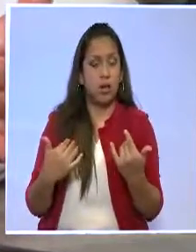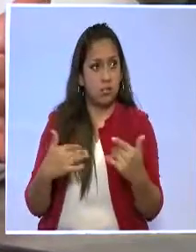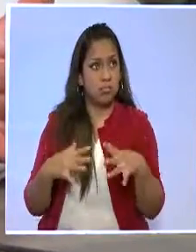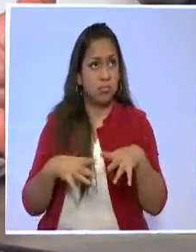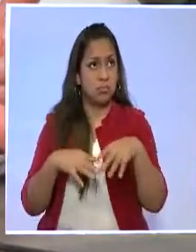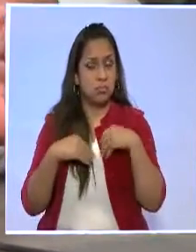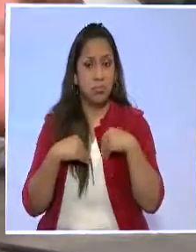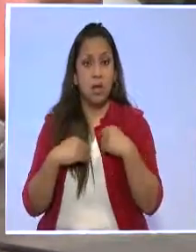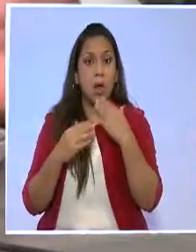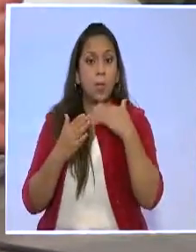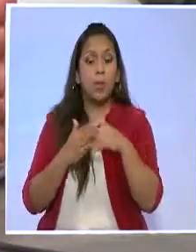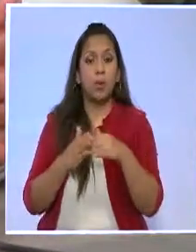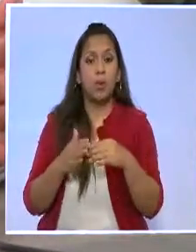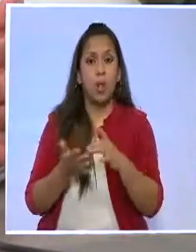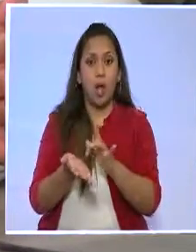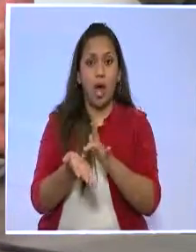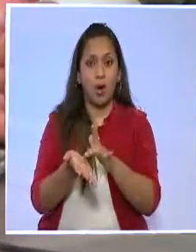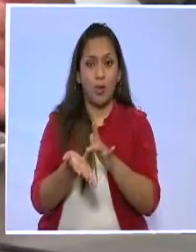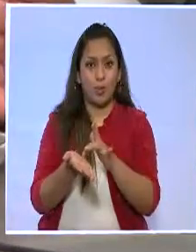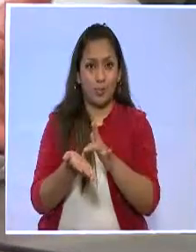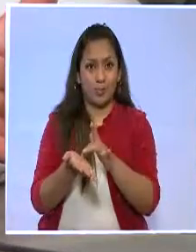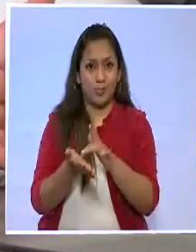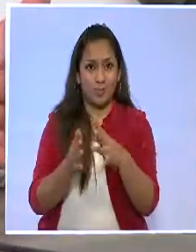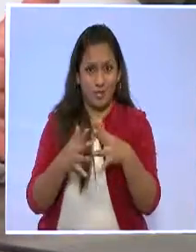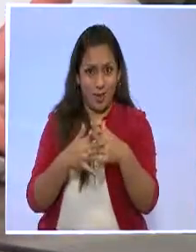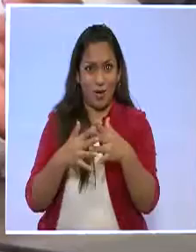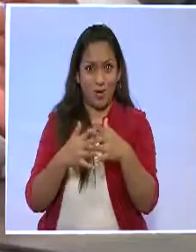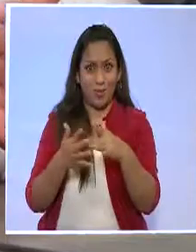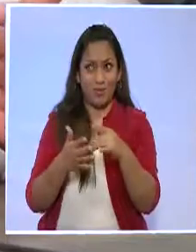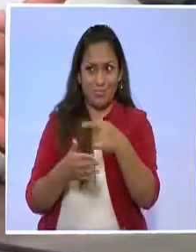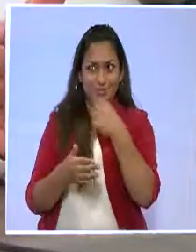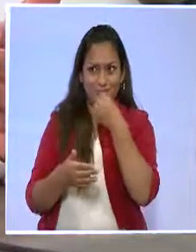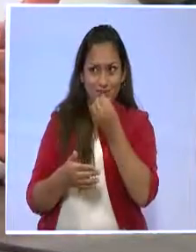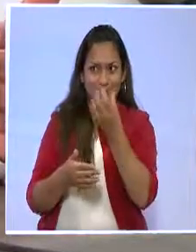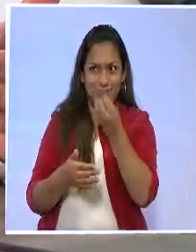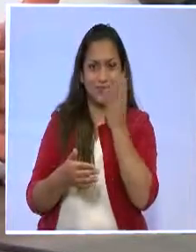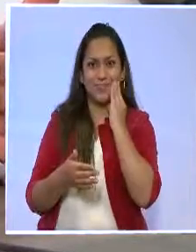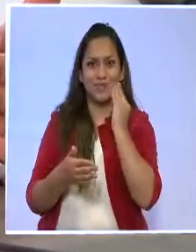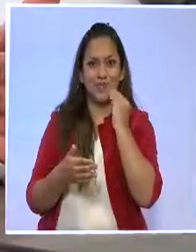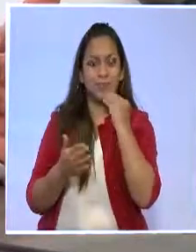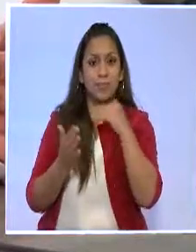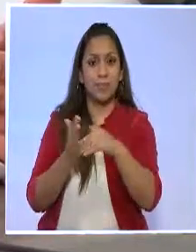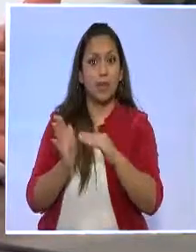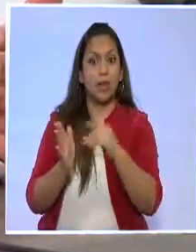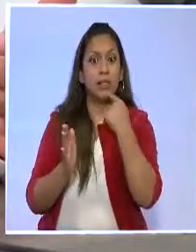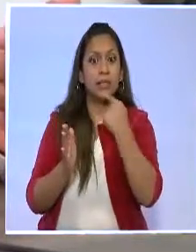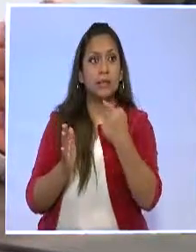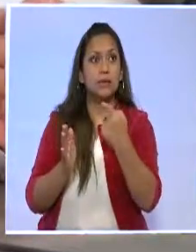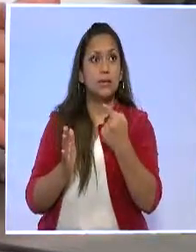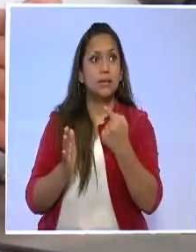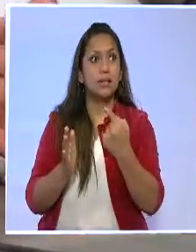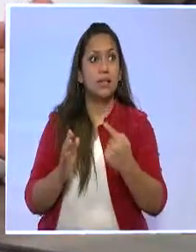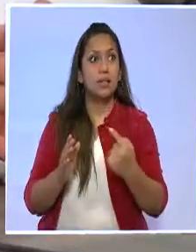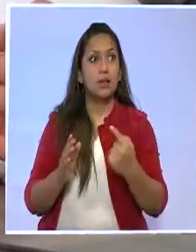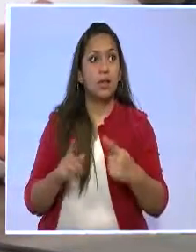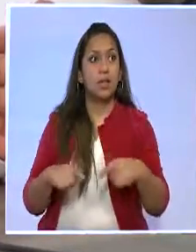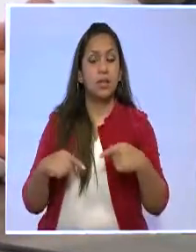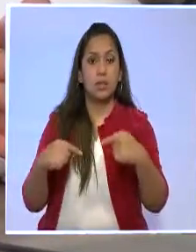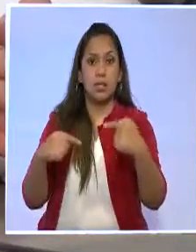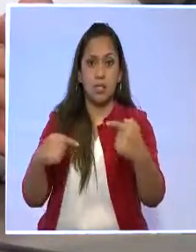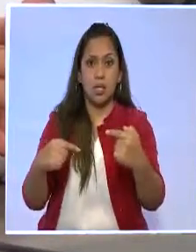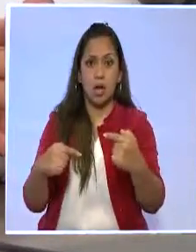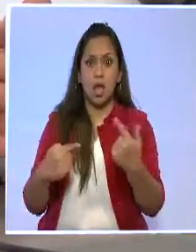y el arroz decía una anécdota con programa citó que el arroz será casi el consumo anual hoy es un consumo diario